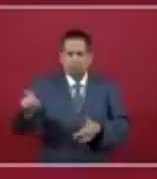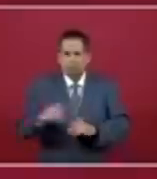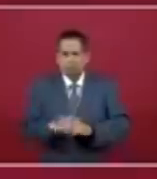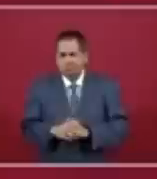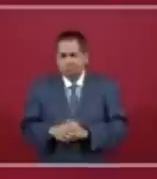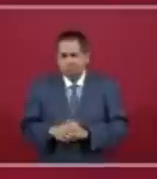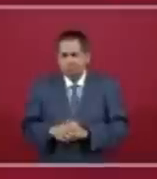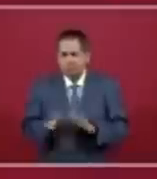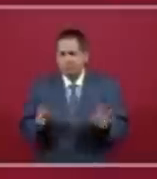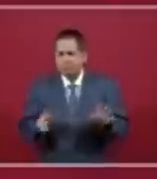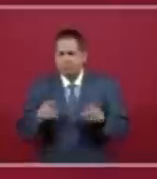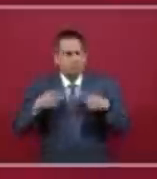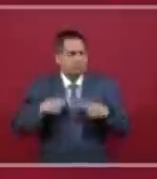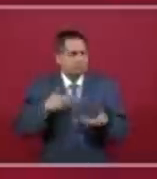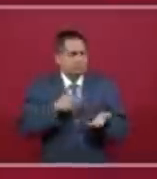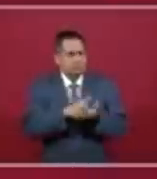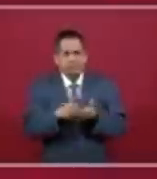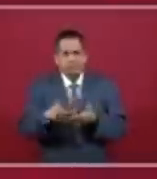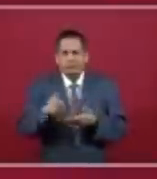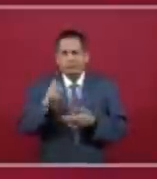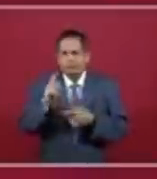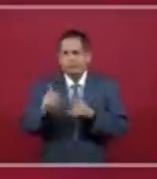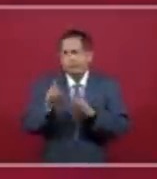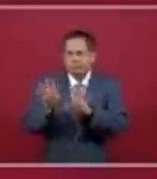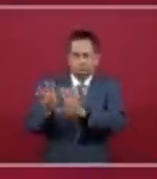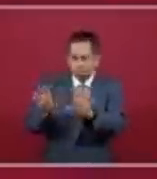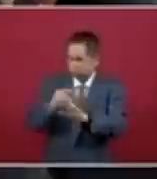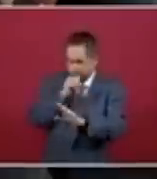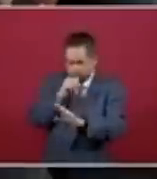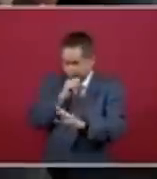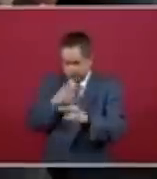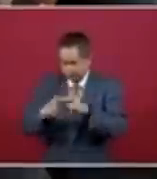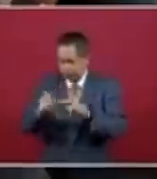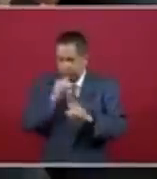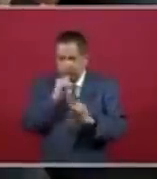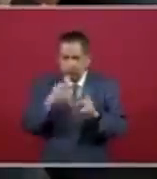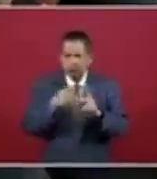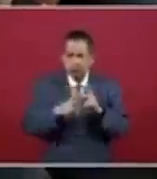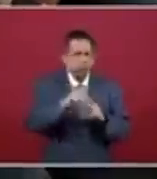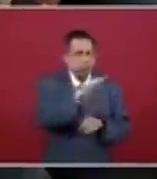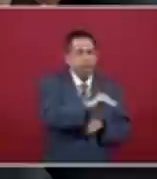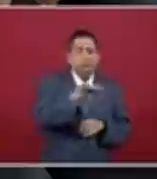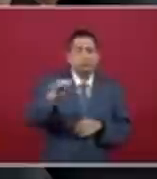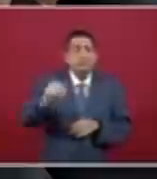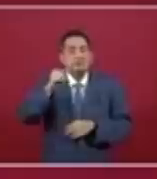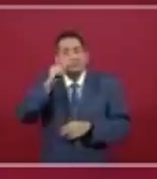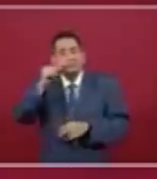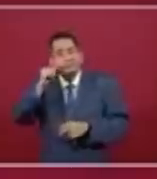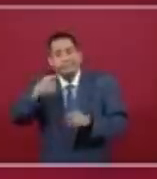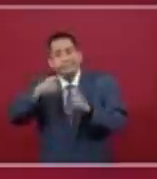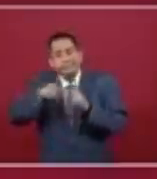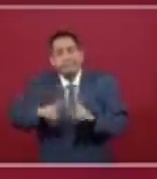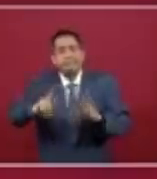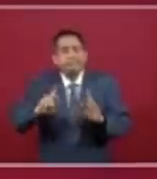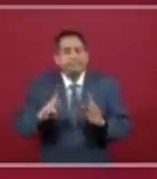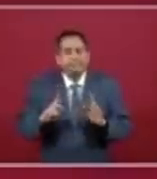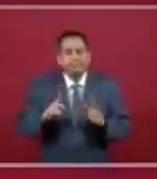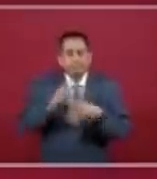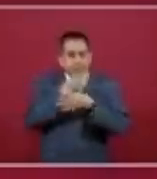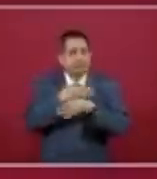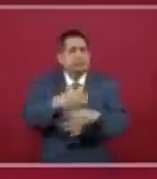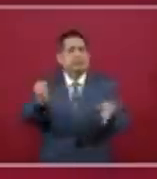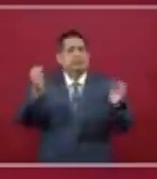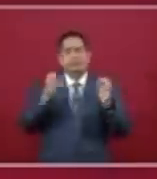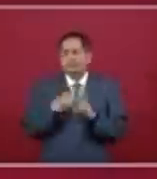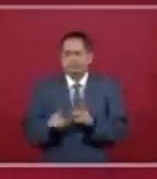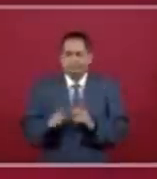por la traslado. Razón y el derecho. Me refiero al traslado. No, todavía. Ayer empieza? Apenas lo dimos a